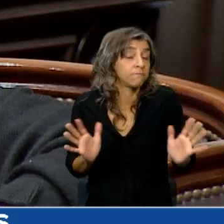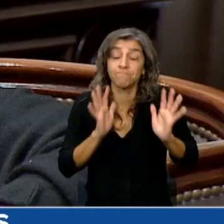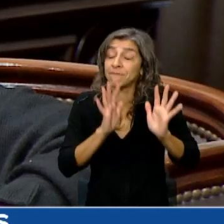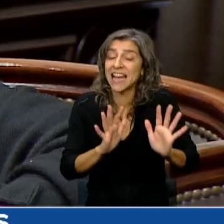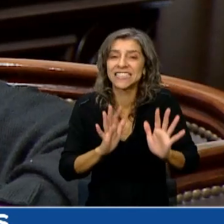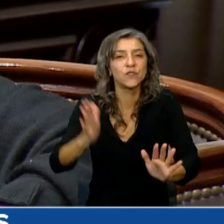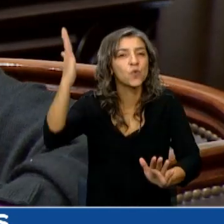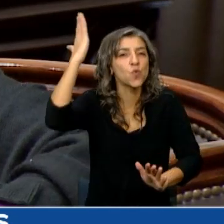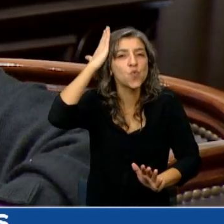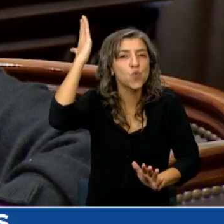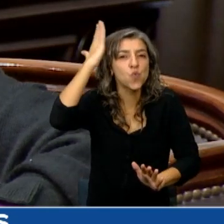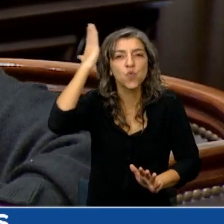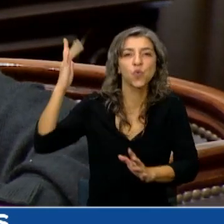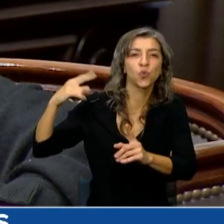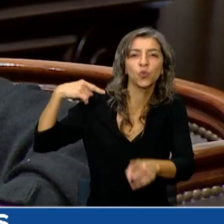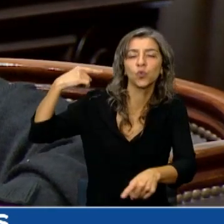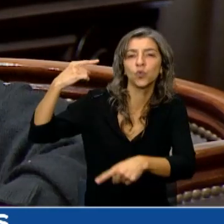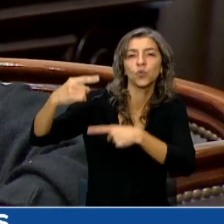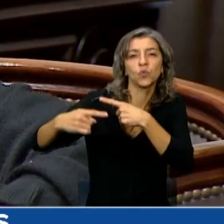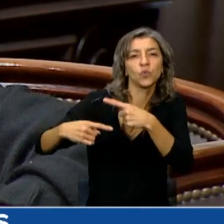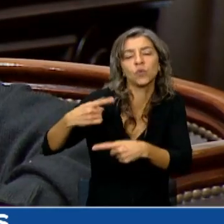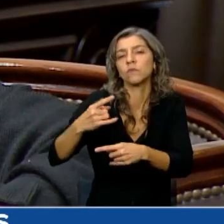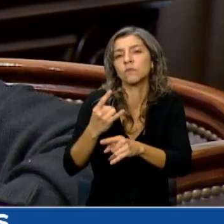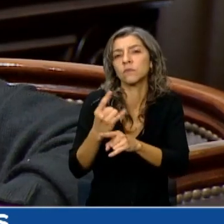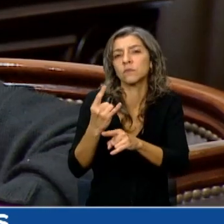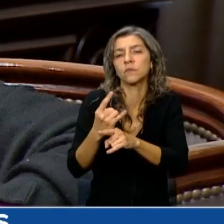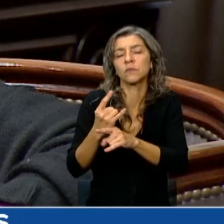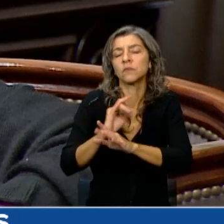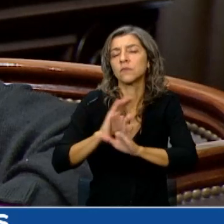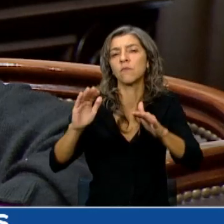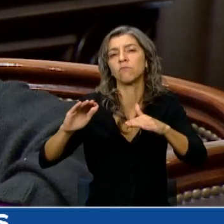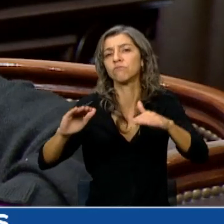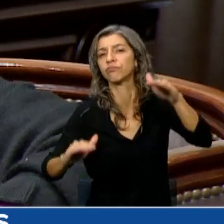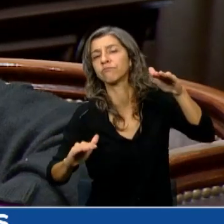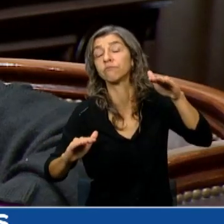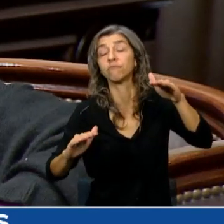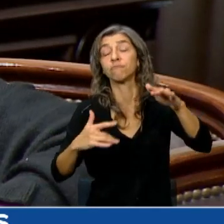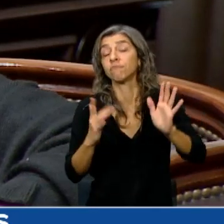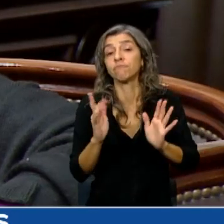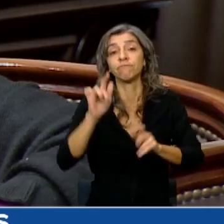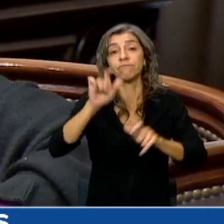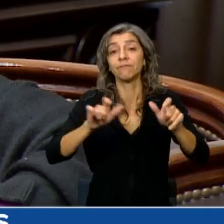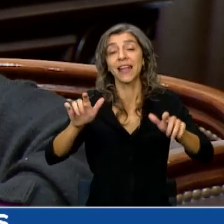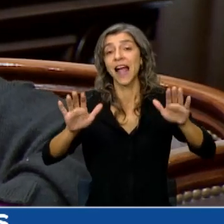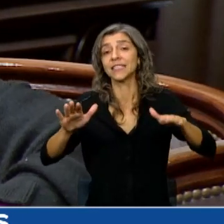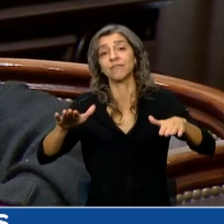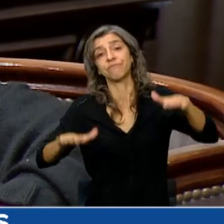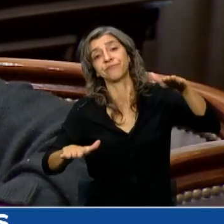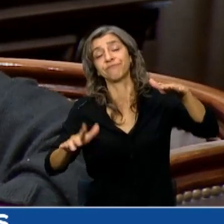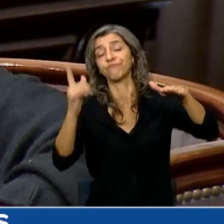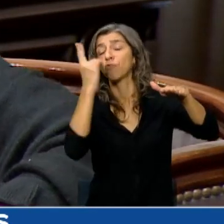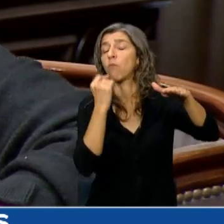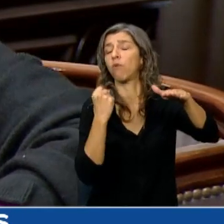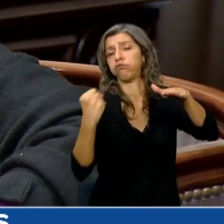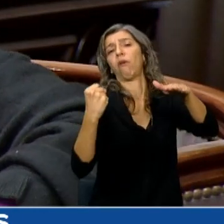cultura que ha intentado una supremacía en la especie humana por parte del macho